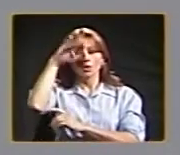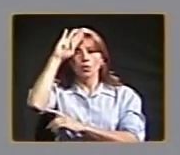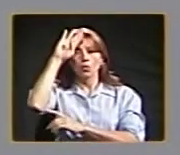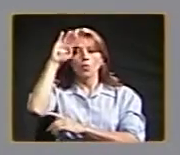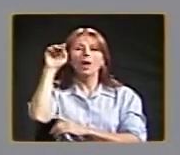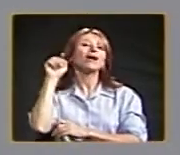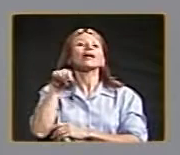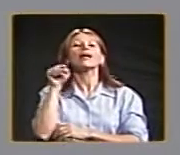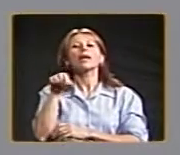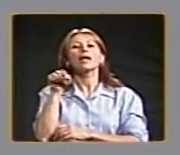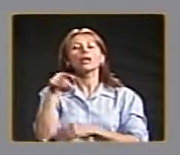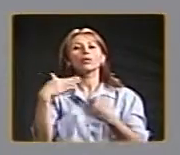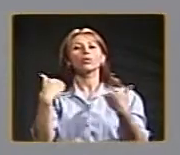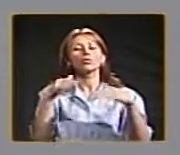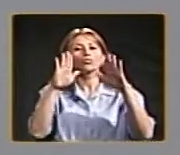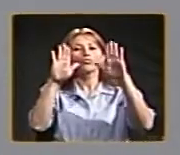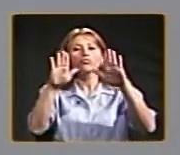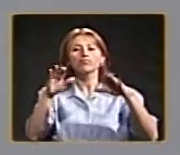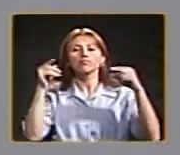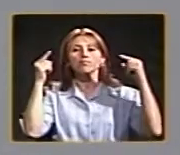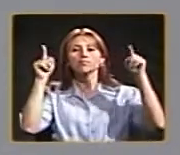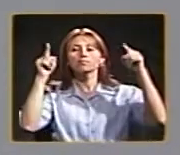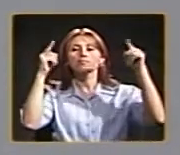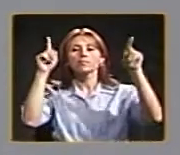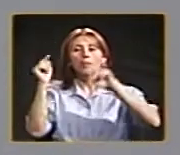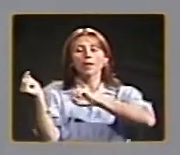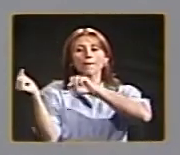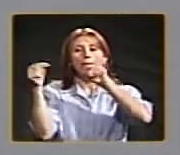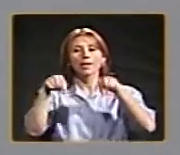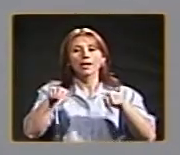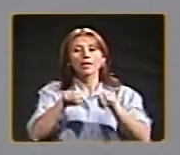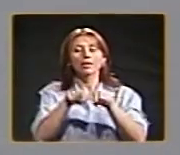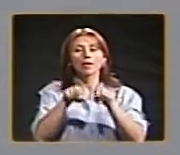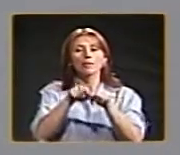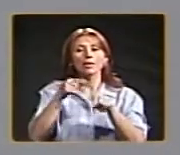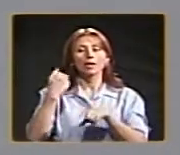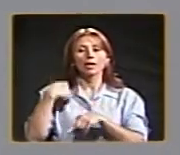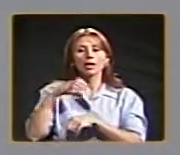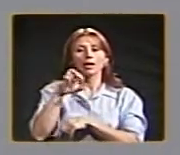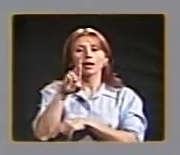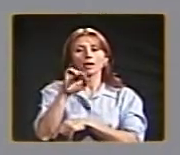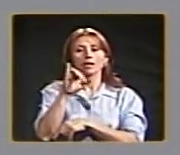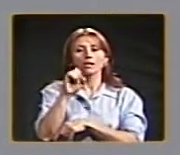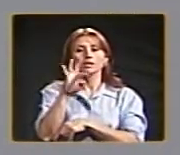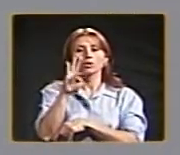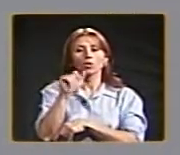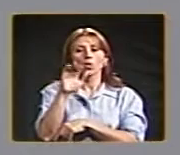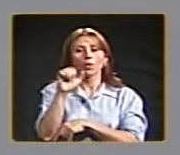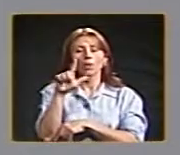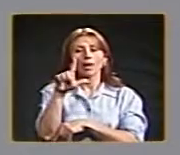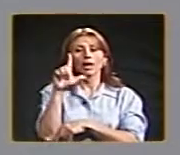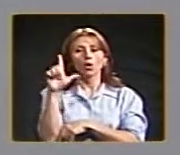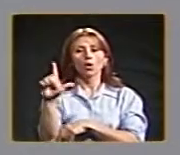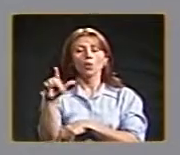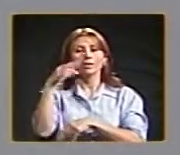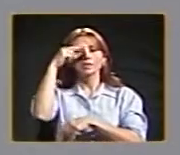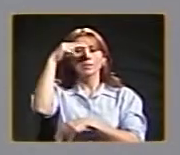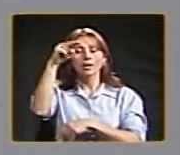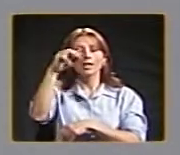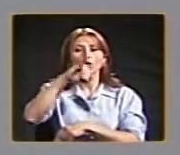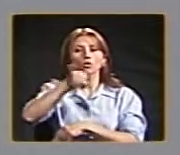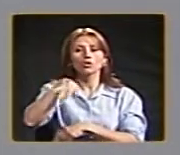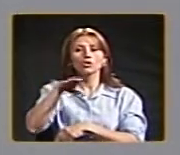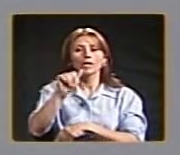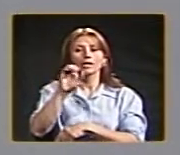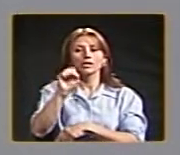claro, que viene desde allá. Estará Cristóbal López de México. Estará Jason Jenkins de los